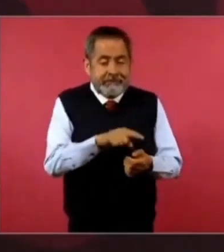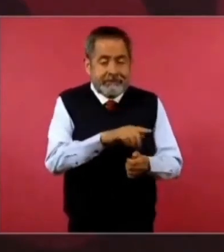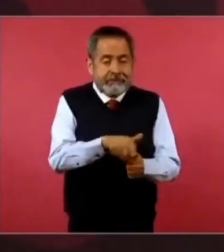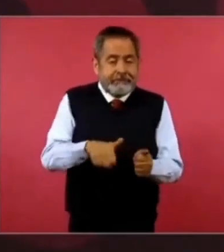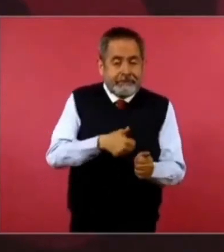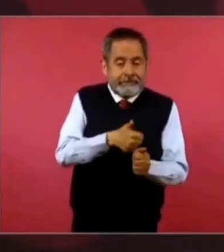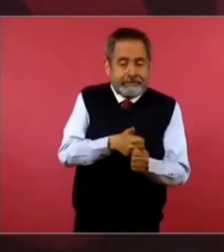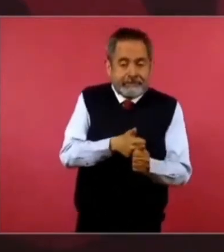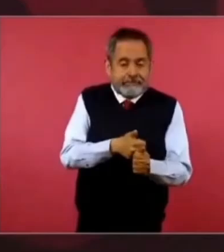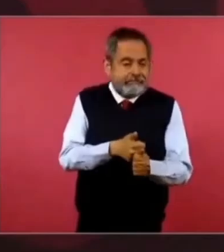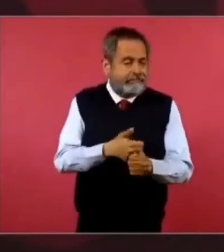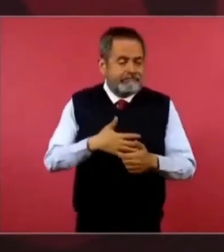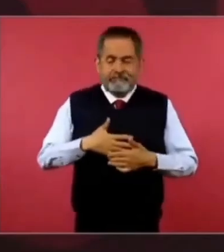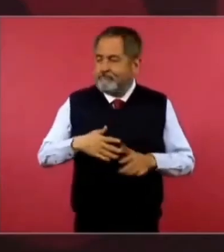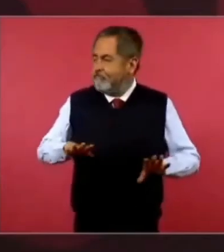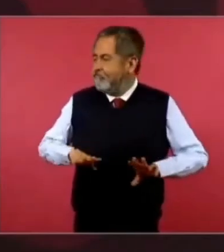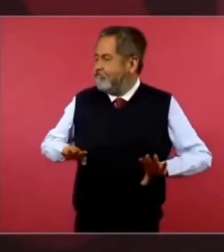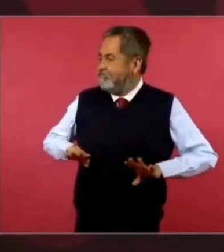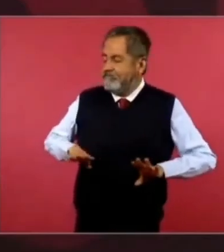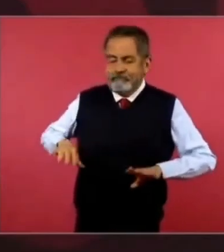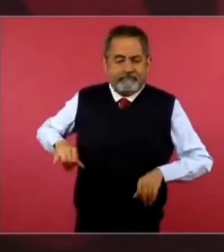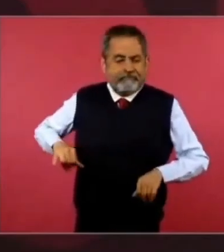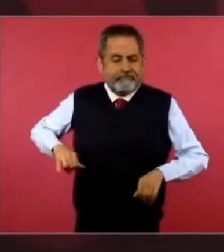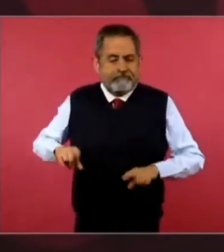tienen otros intereses,